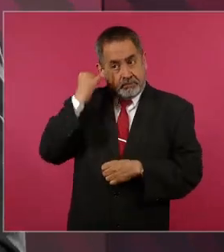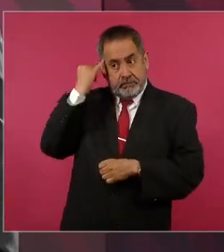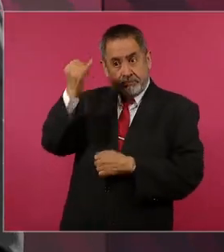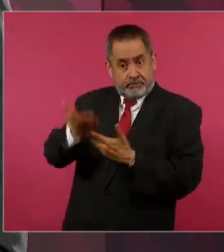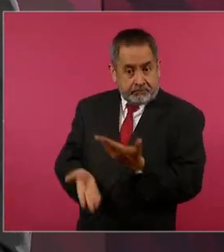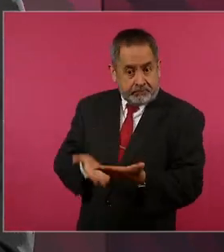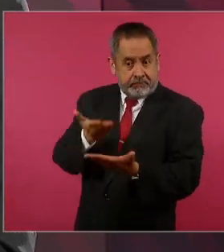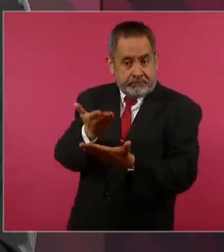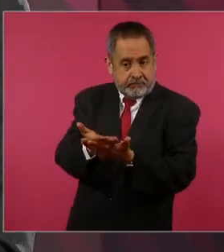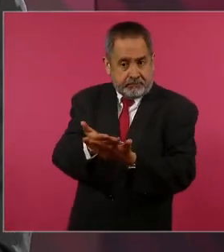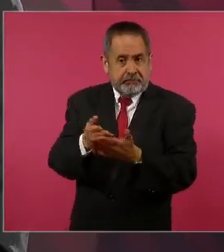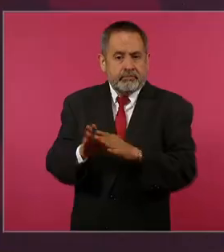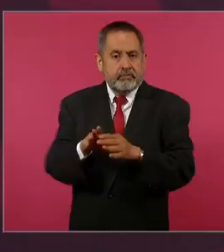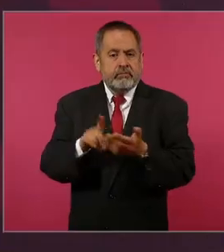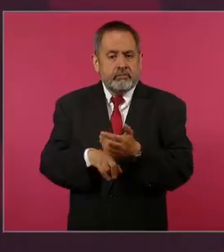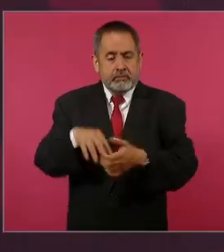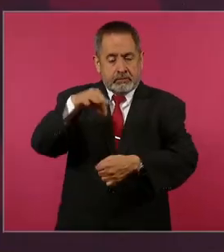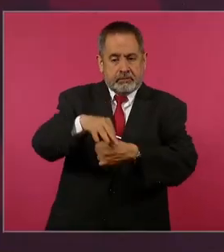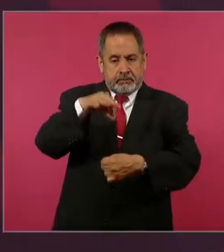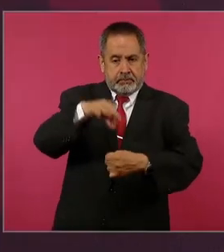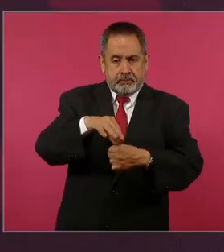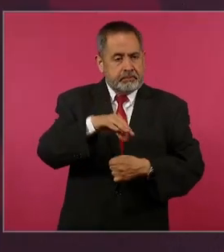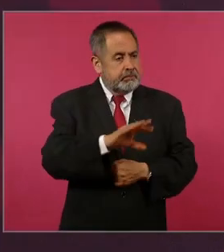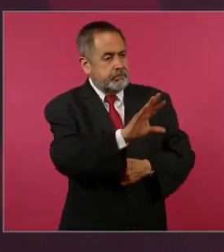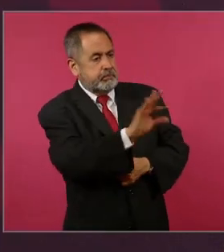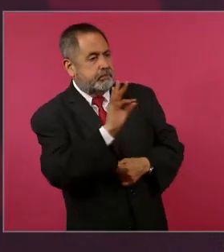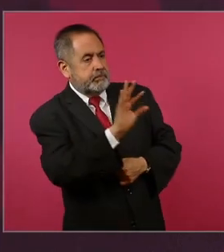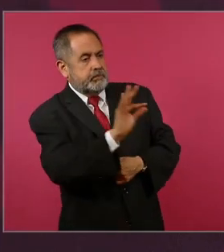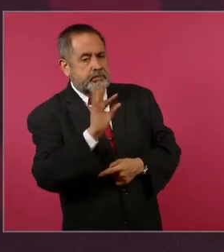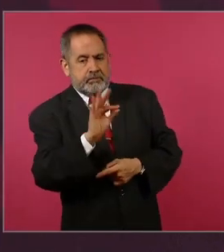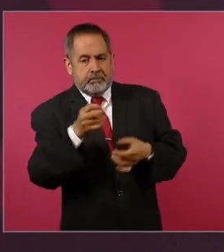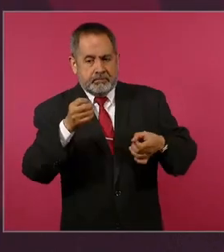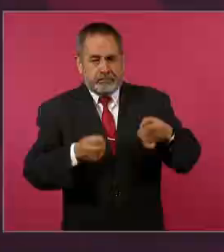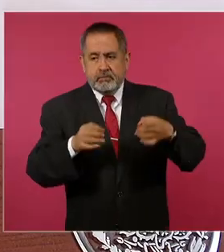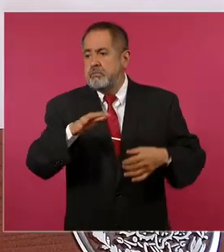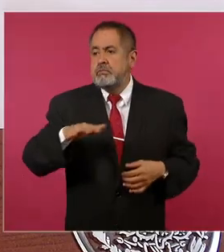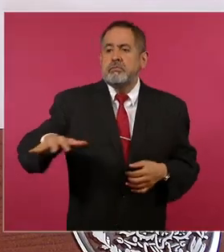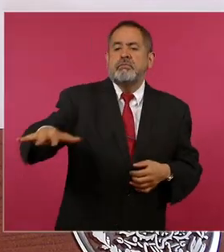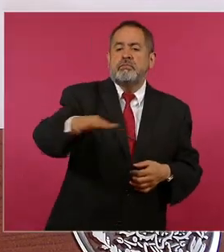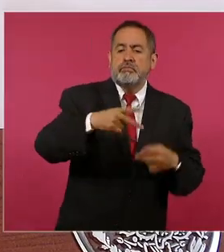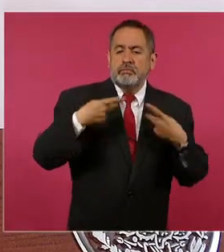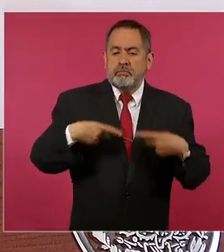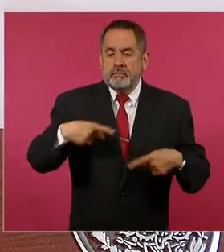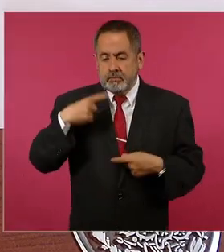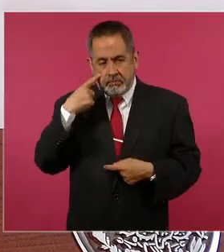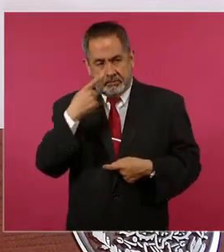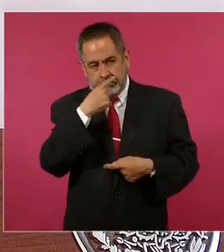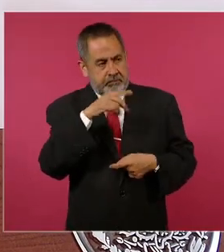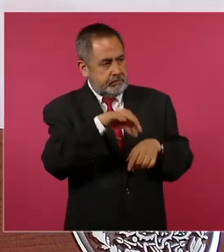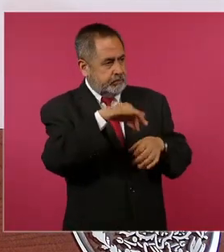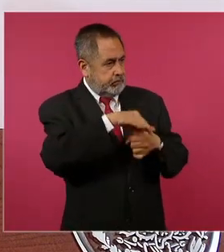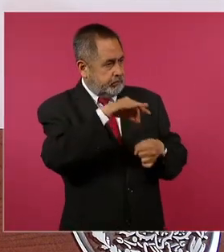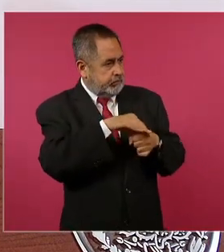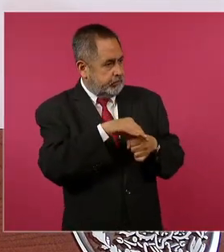propongo? La elección, que el pueblo elija a los